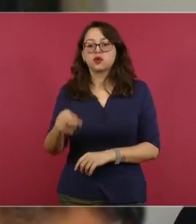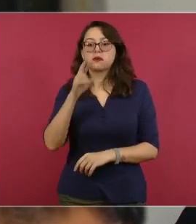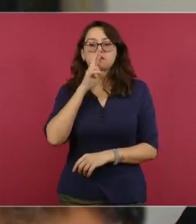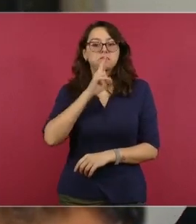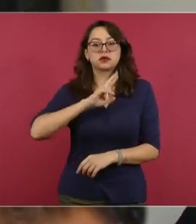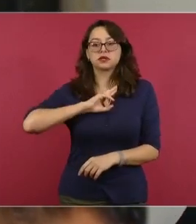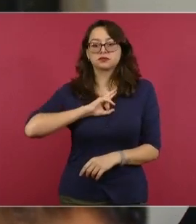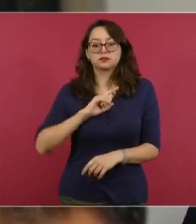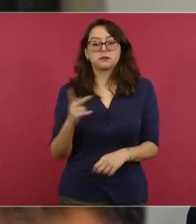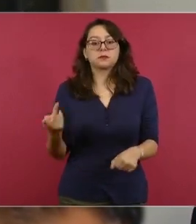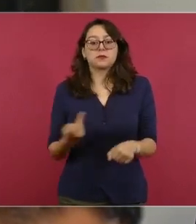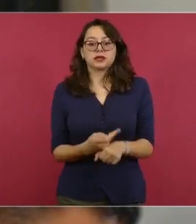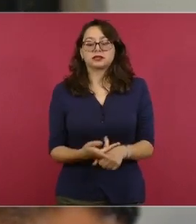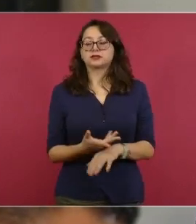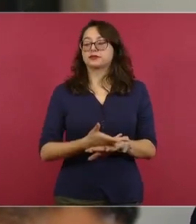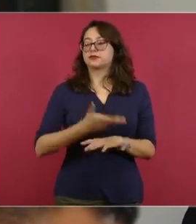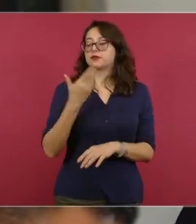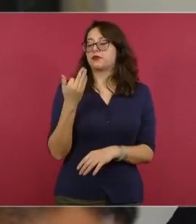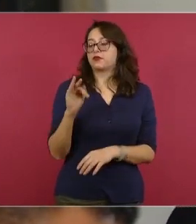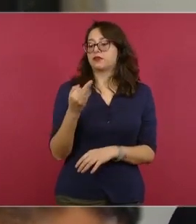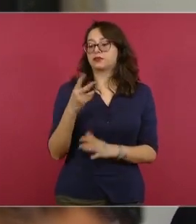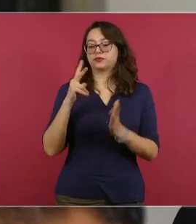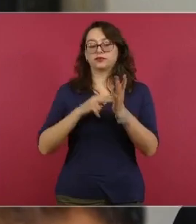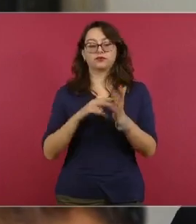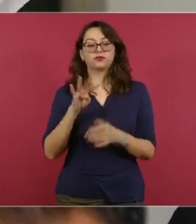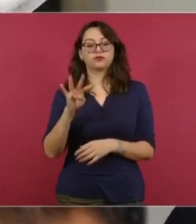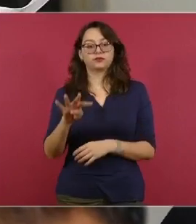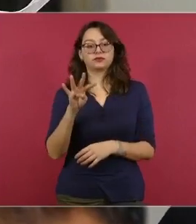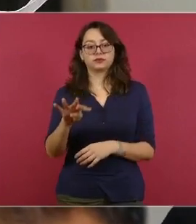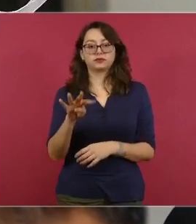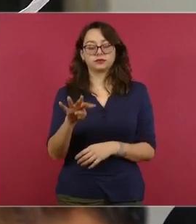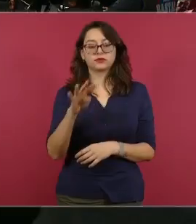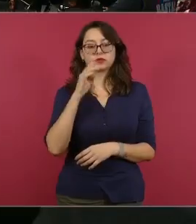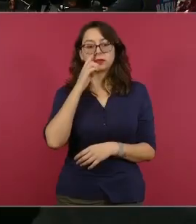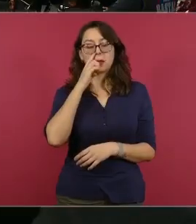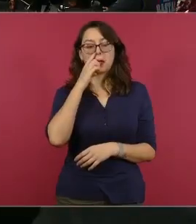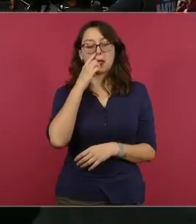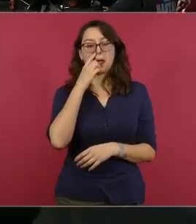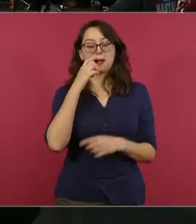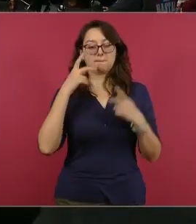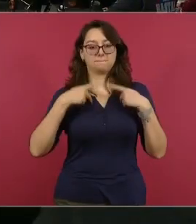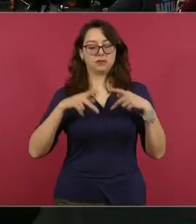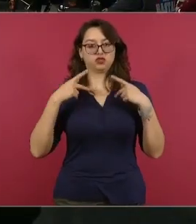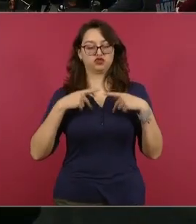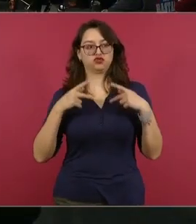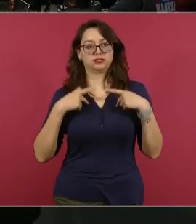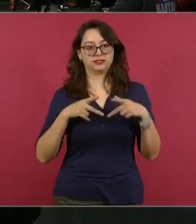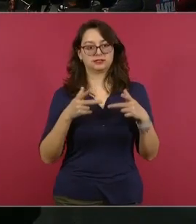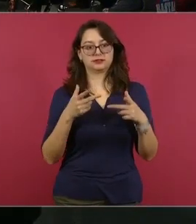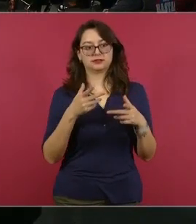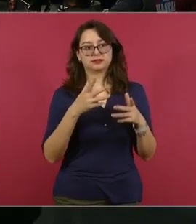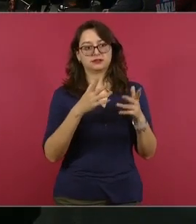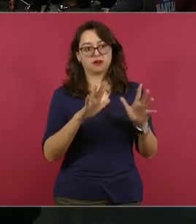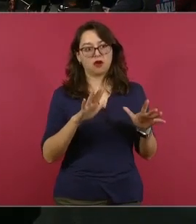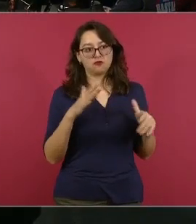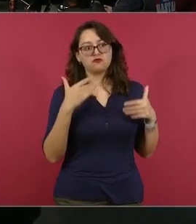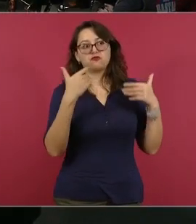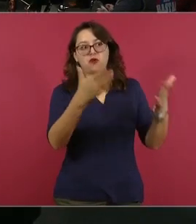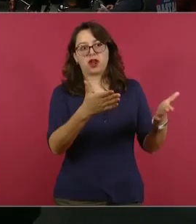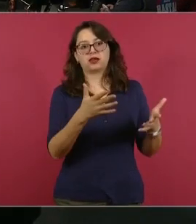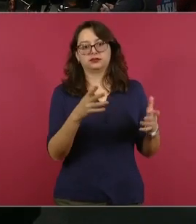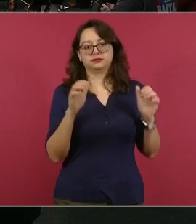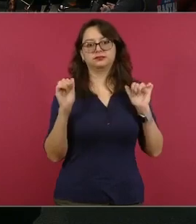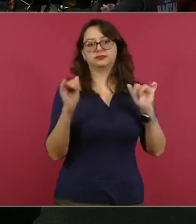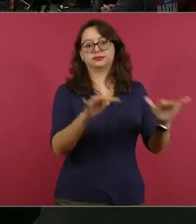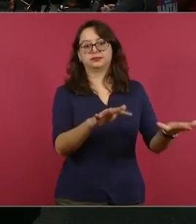en febrero de 2019, aquí afuera llegan muchas personas, presidente, con la esperanza de que alcancen justicia o